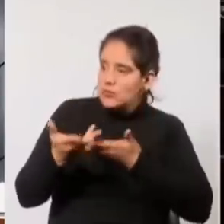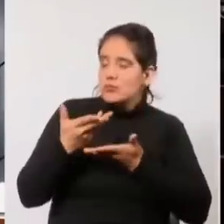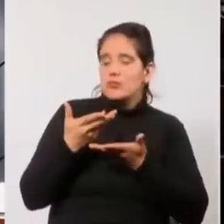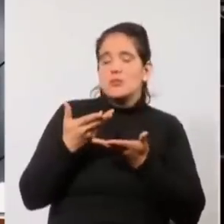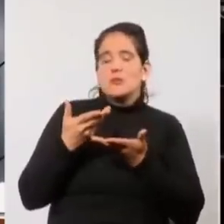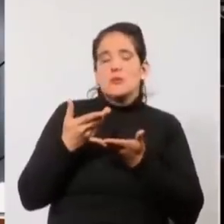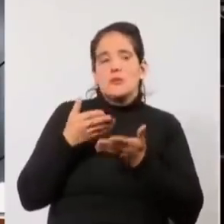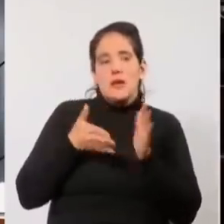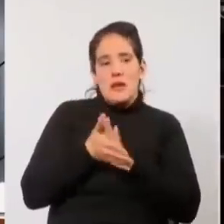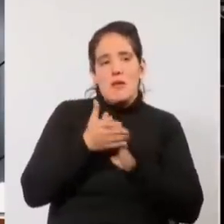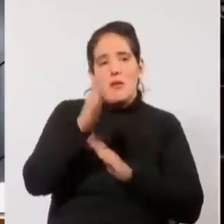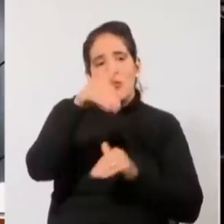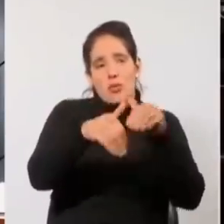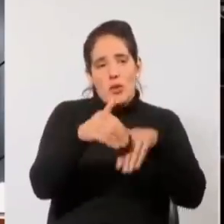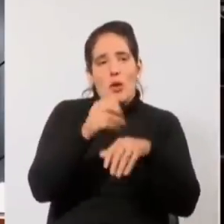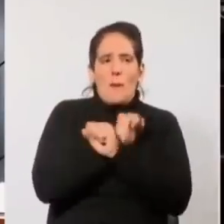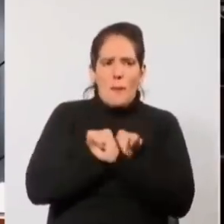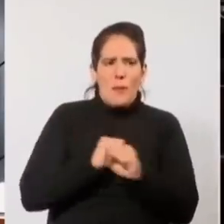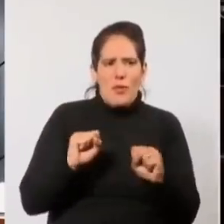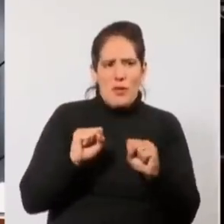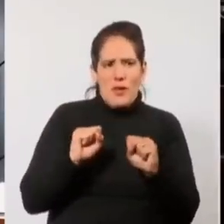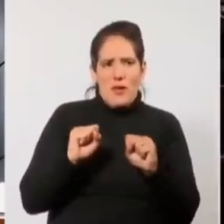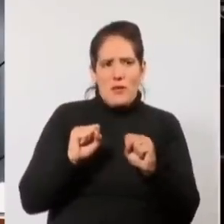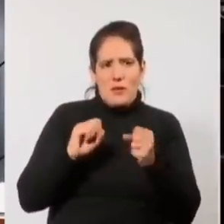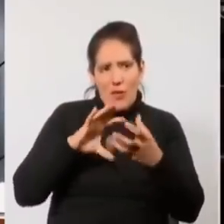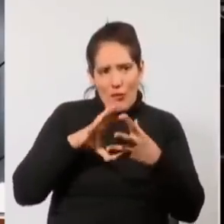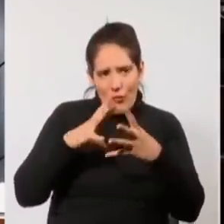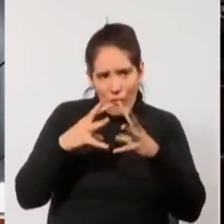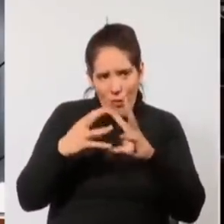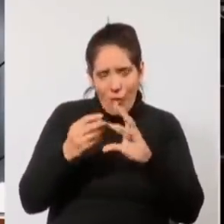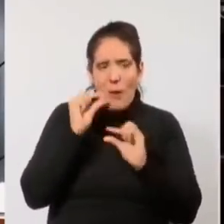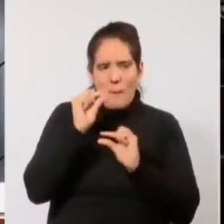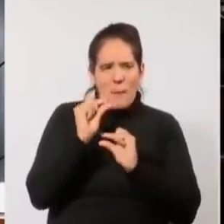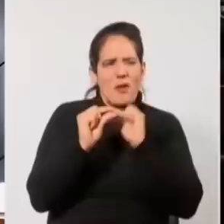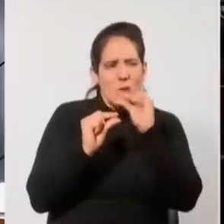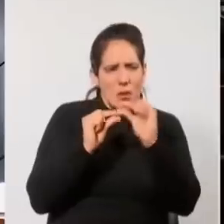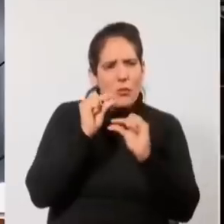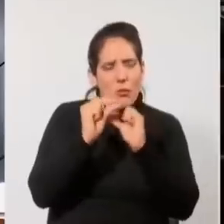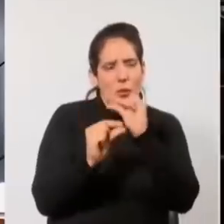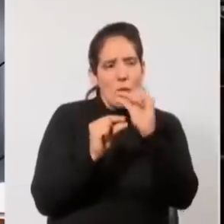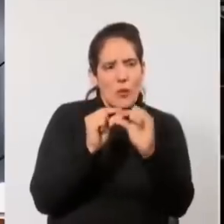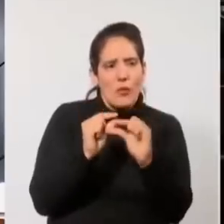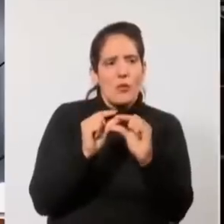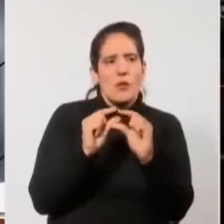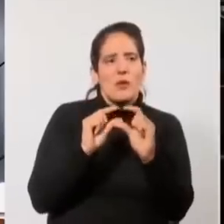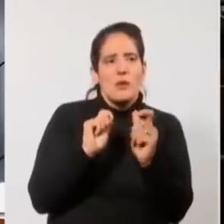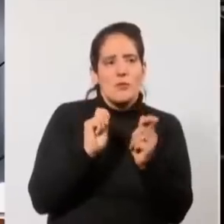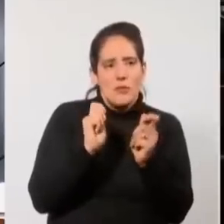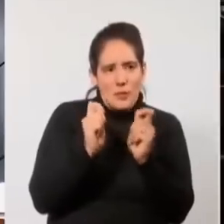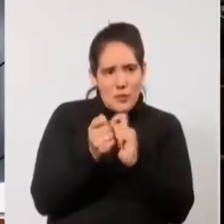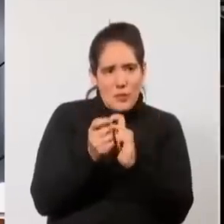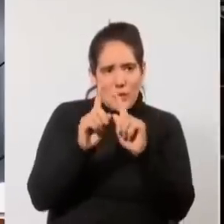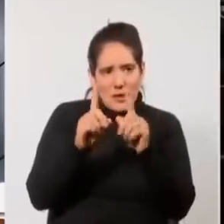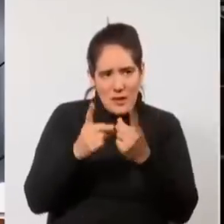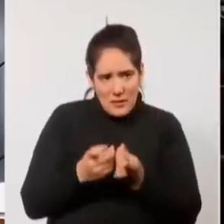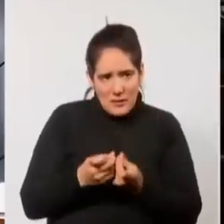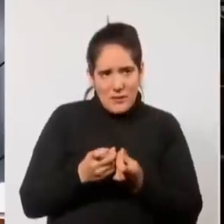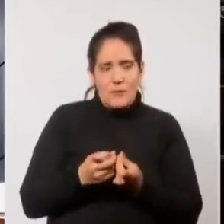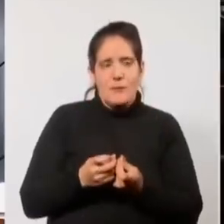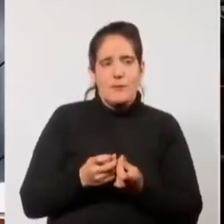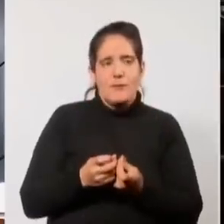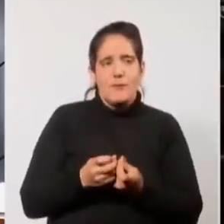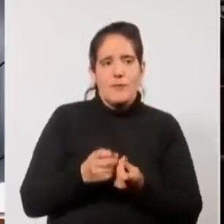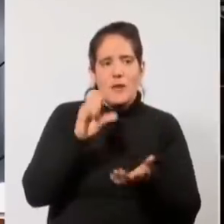instancia electoral, podía haber sido una herramienta para ir dando pasos en esa reconciliación tan necesaria